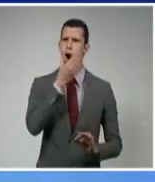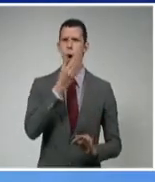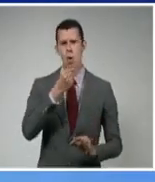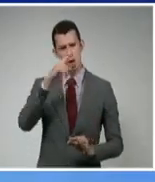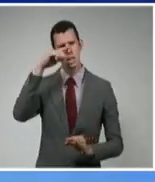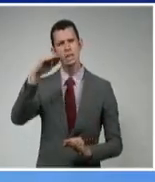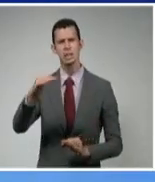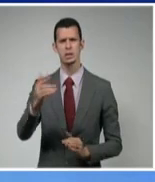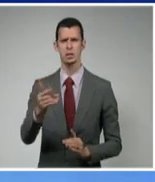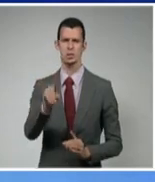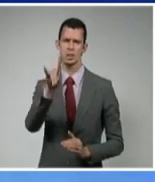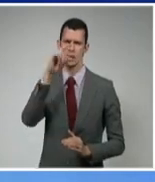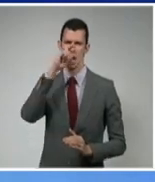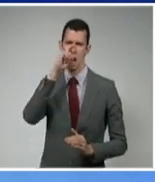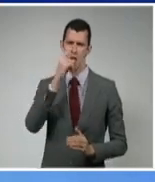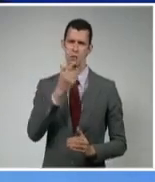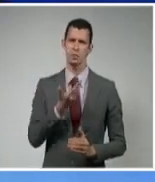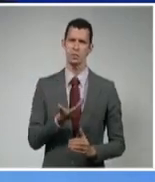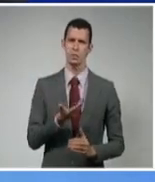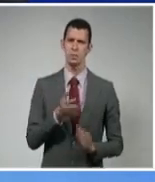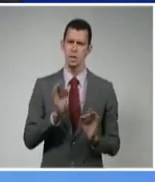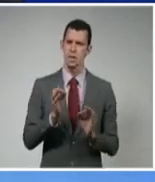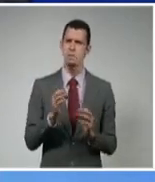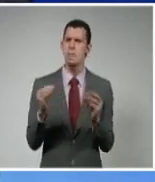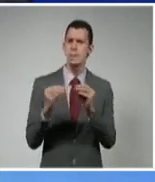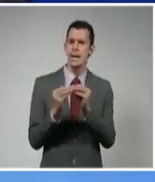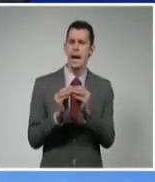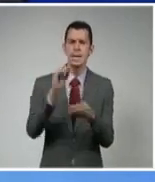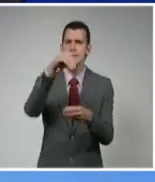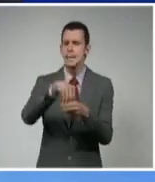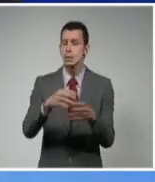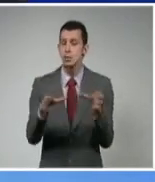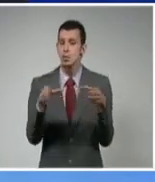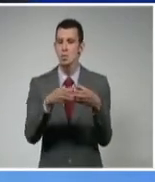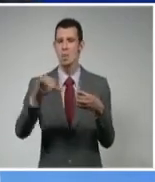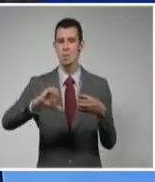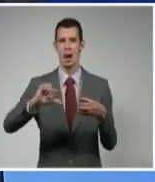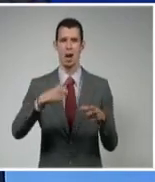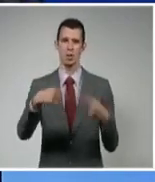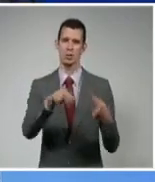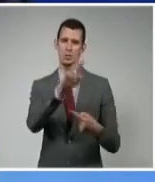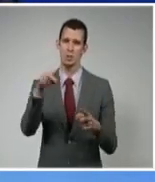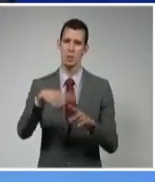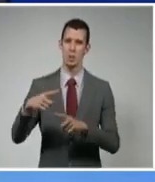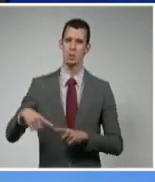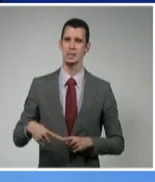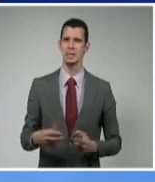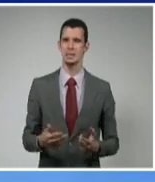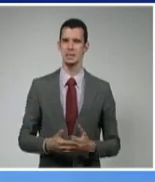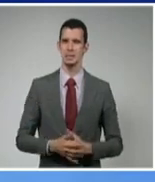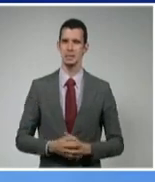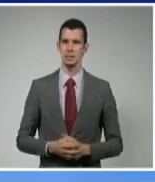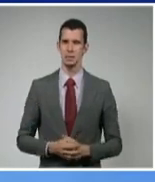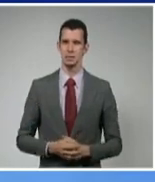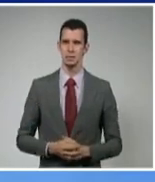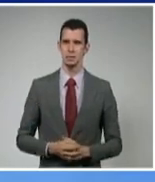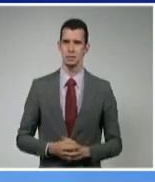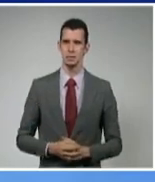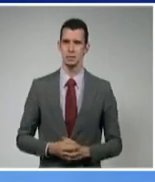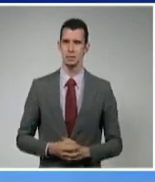con 16 años de sus actos, involucrados en actividades como estas. Como humillante es escuchar a